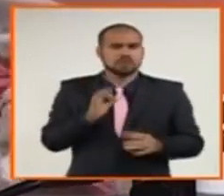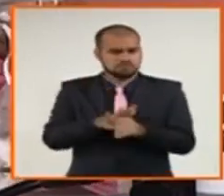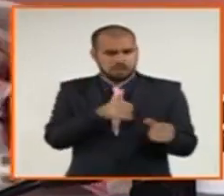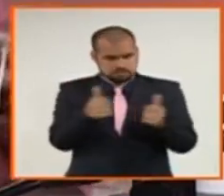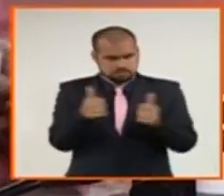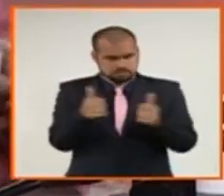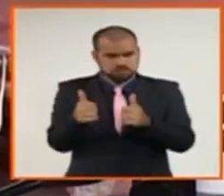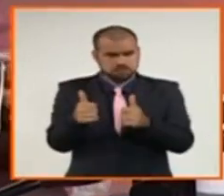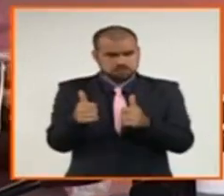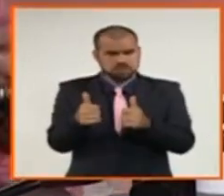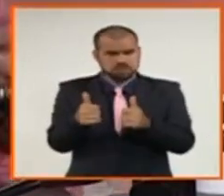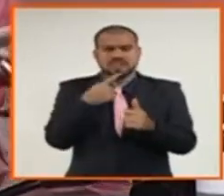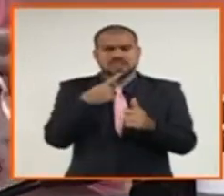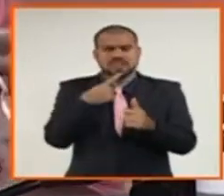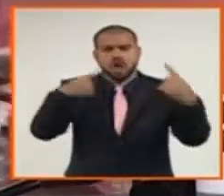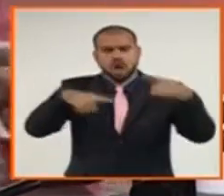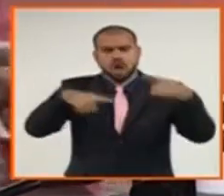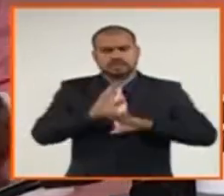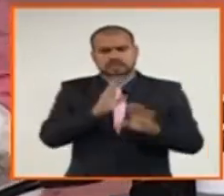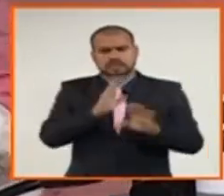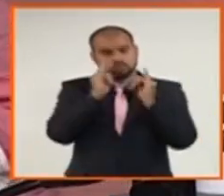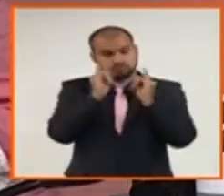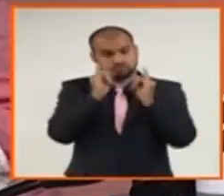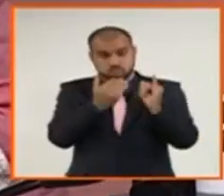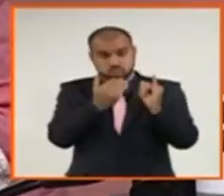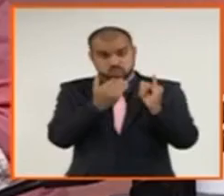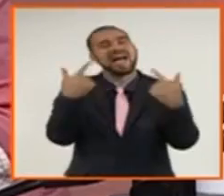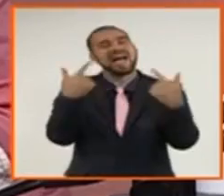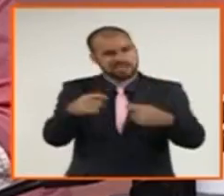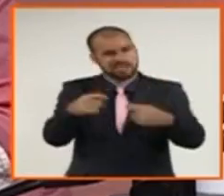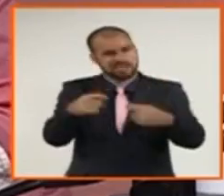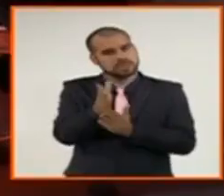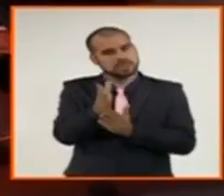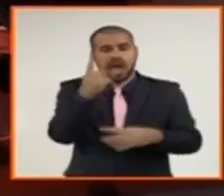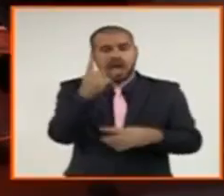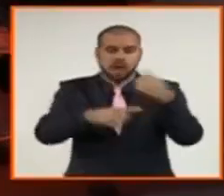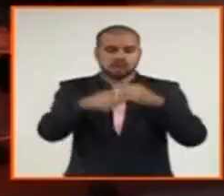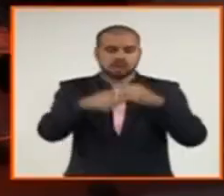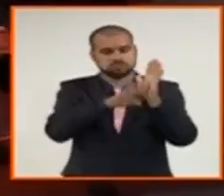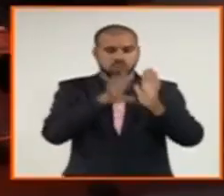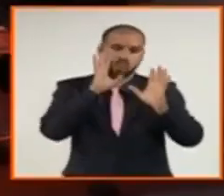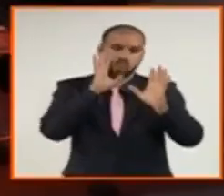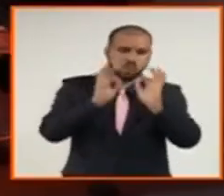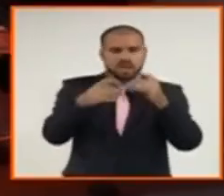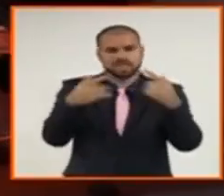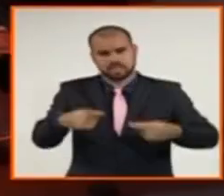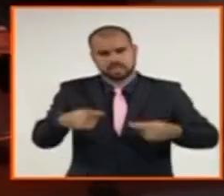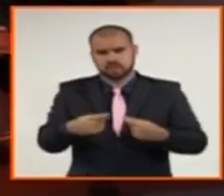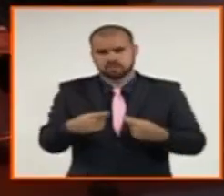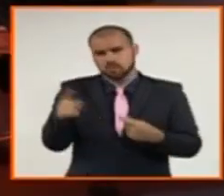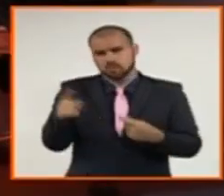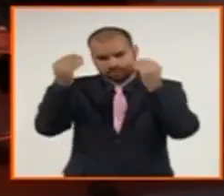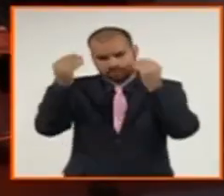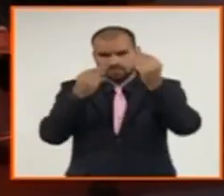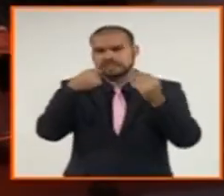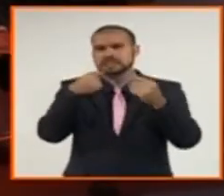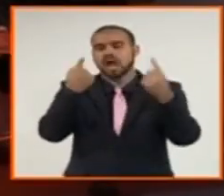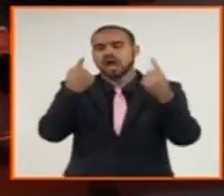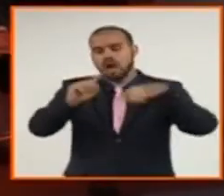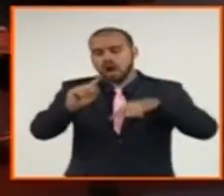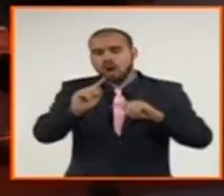son muy buenas, pero hay que mantener determinado rigor. Una valoración del momento que se